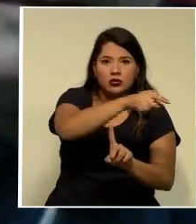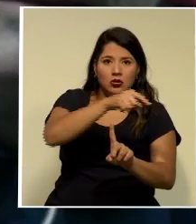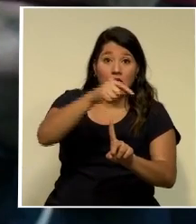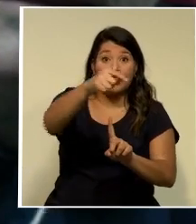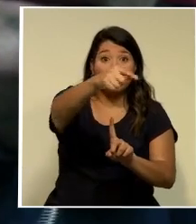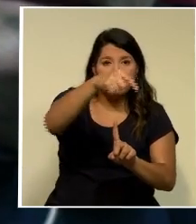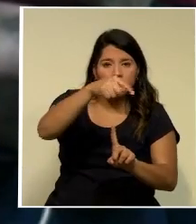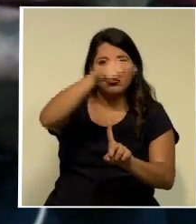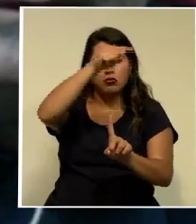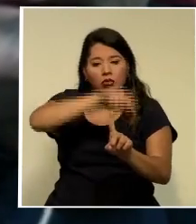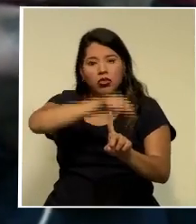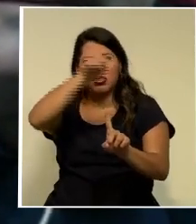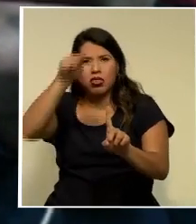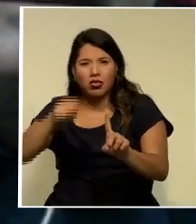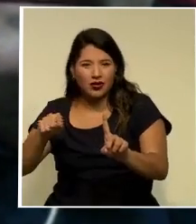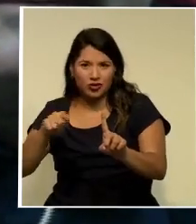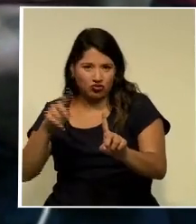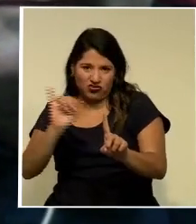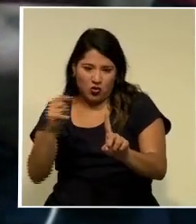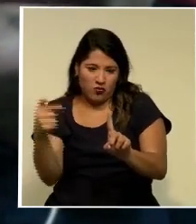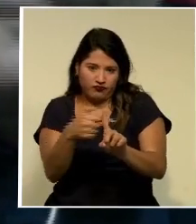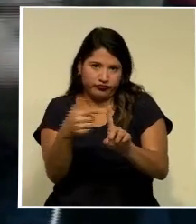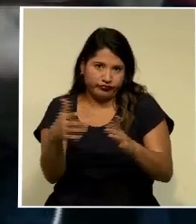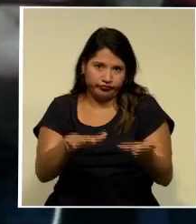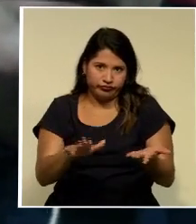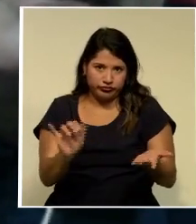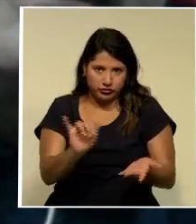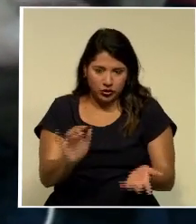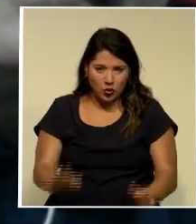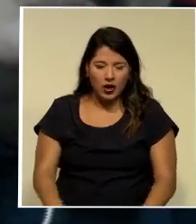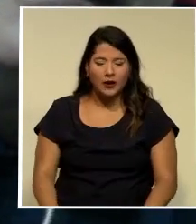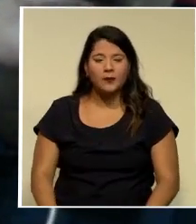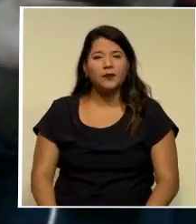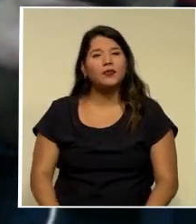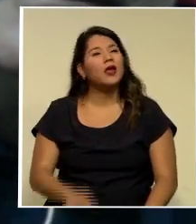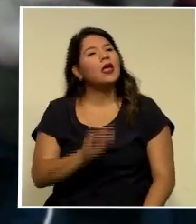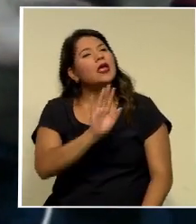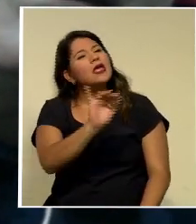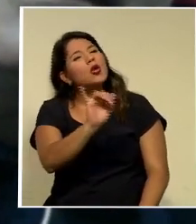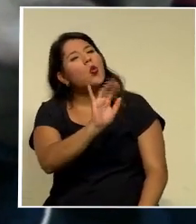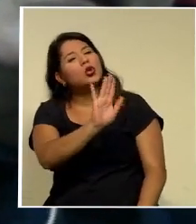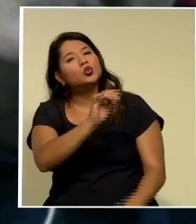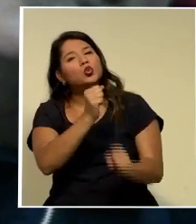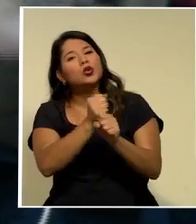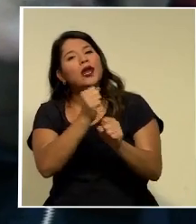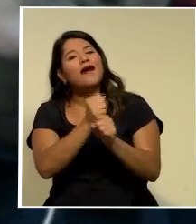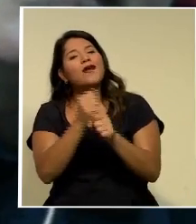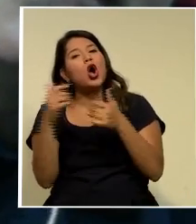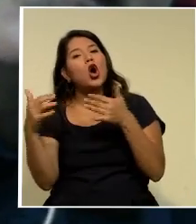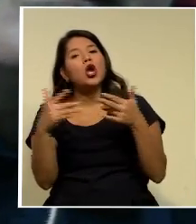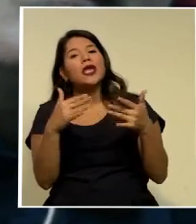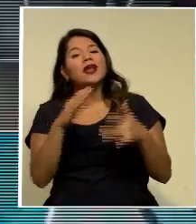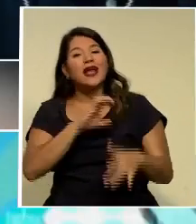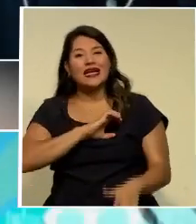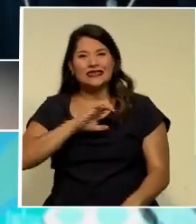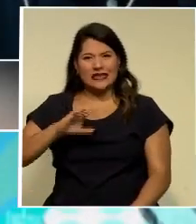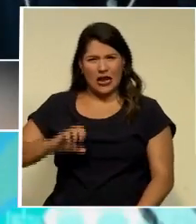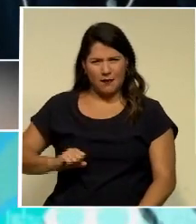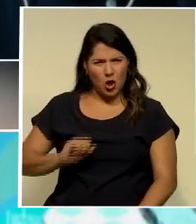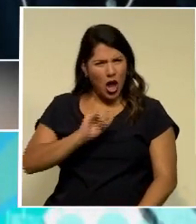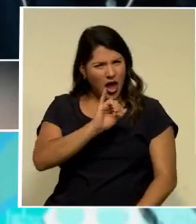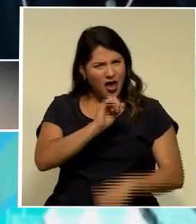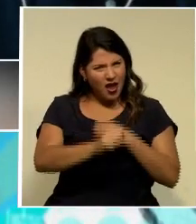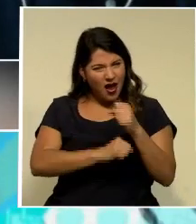tira. Pasemos ahora a una serie que hiciste también durante la guerra en El Salvador. ¿De qué año son estas